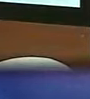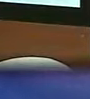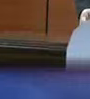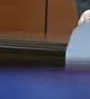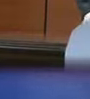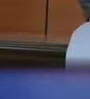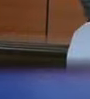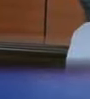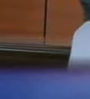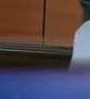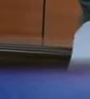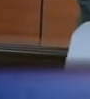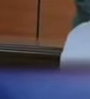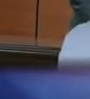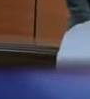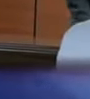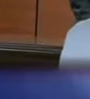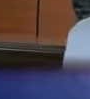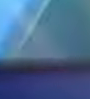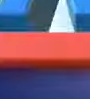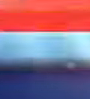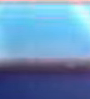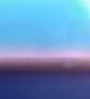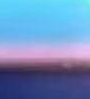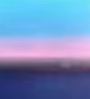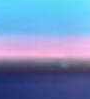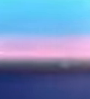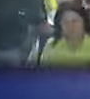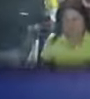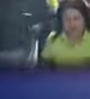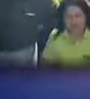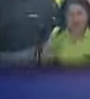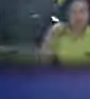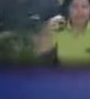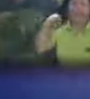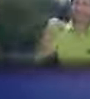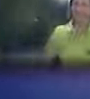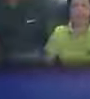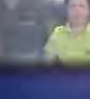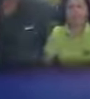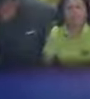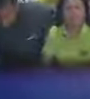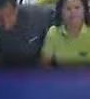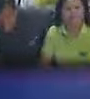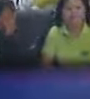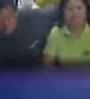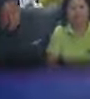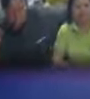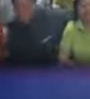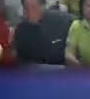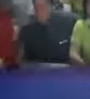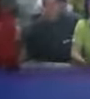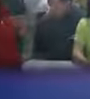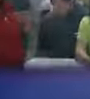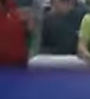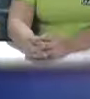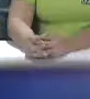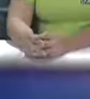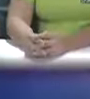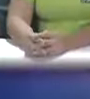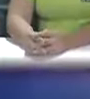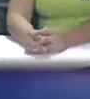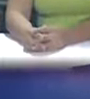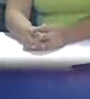por lavado de activos en caso Odebrecht. Bando morenista asumió oficialmente el manejo de la